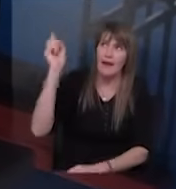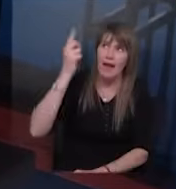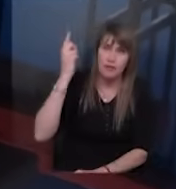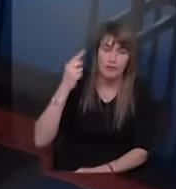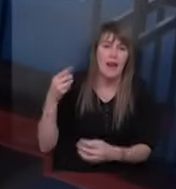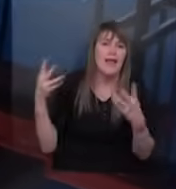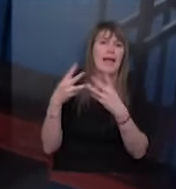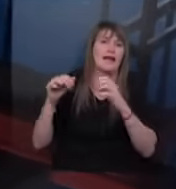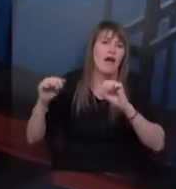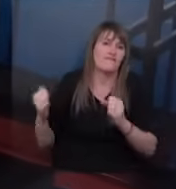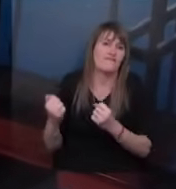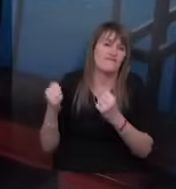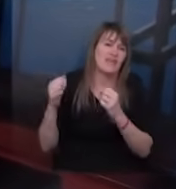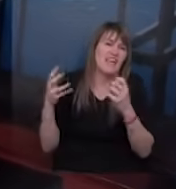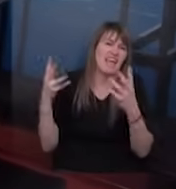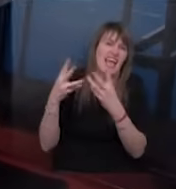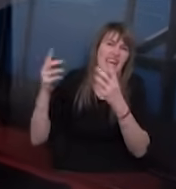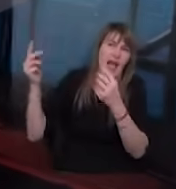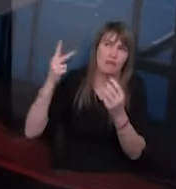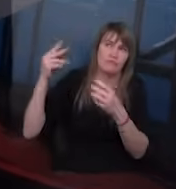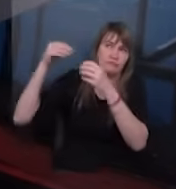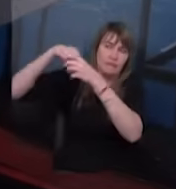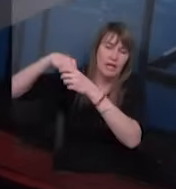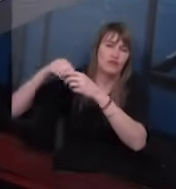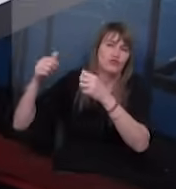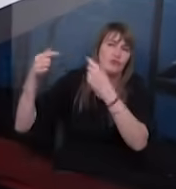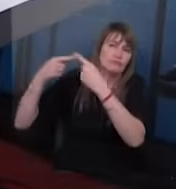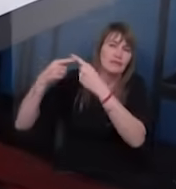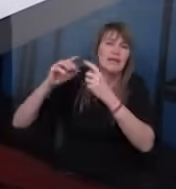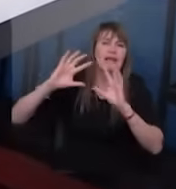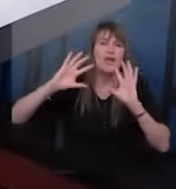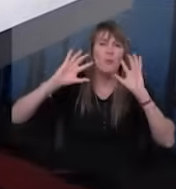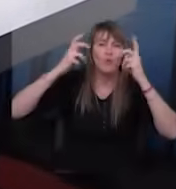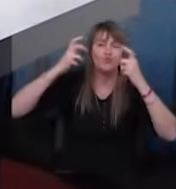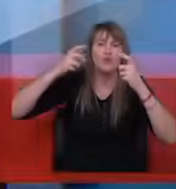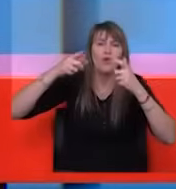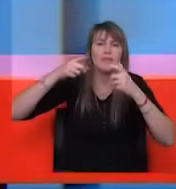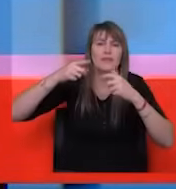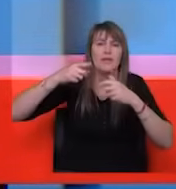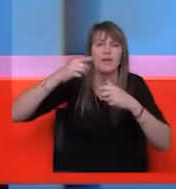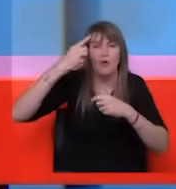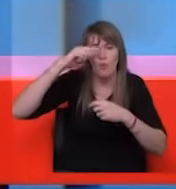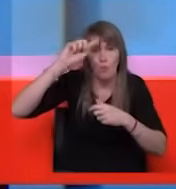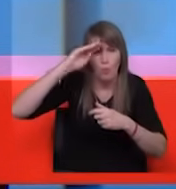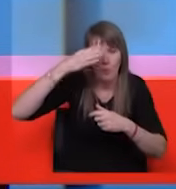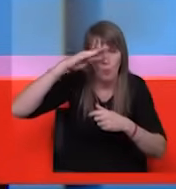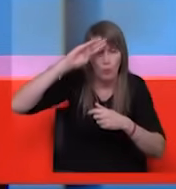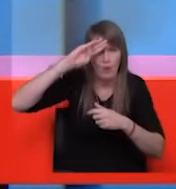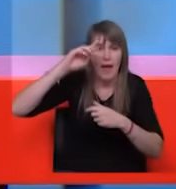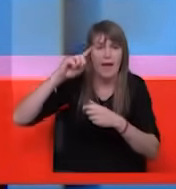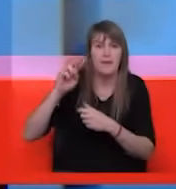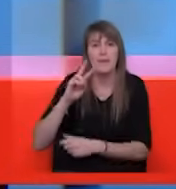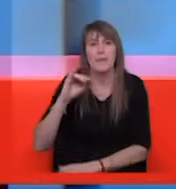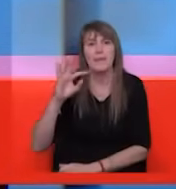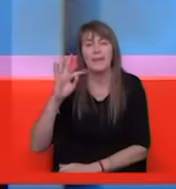Fría. La Guerra Fría, todo vapor. La Revolución de Cuba, la Revolución en Seguro, Cuba, la Guerra en Vietnam. O sea, claro, que bien dicho que somos hijos